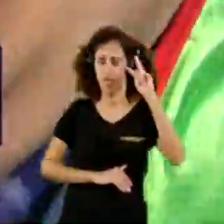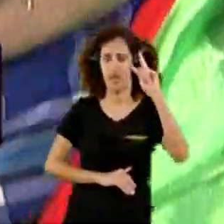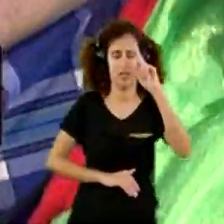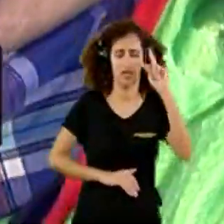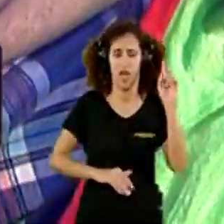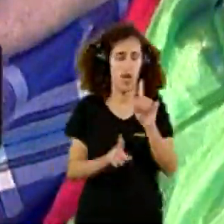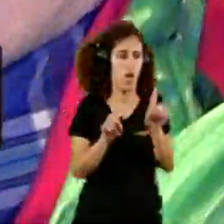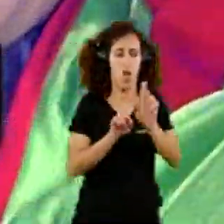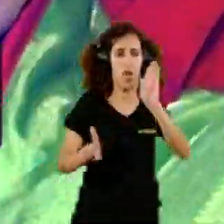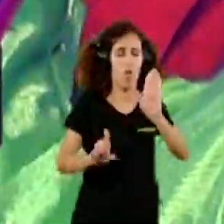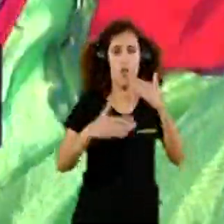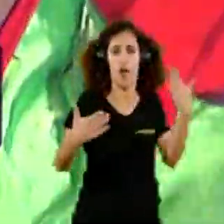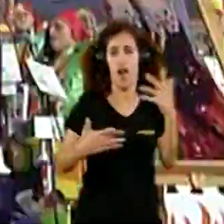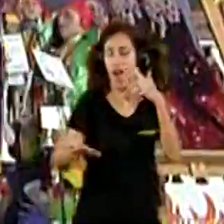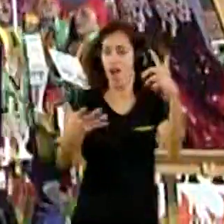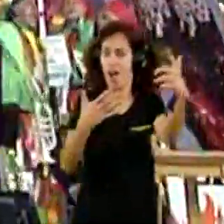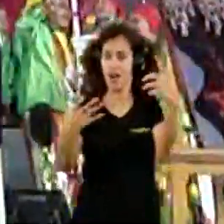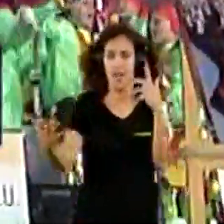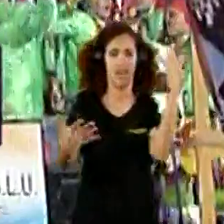hacer arte.